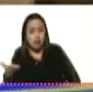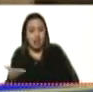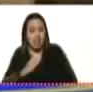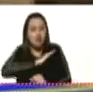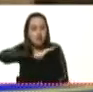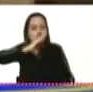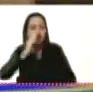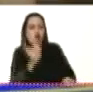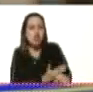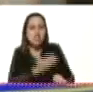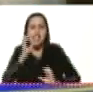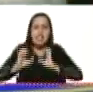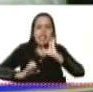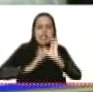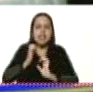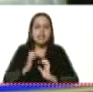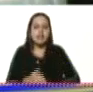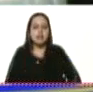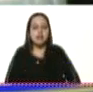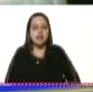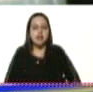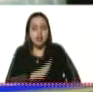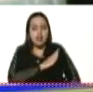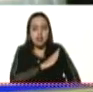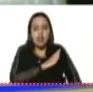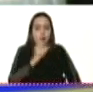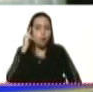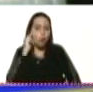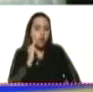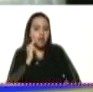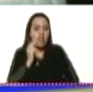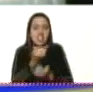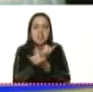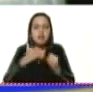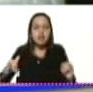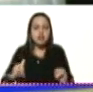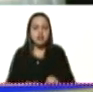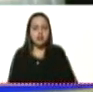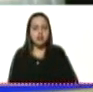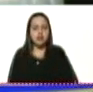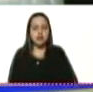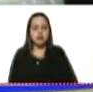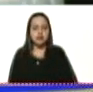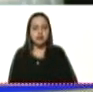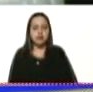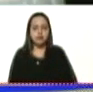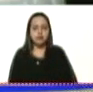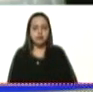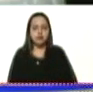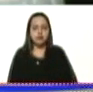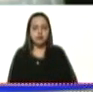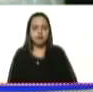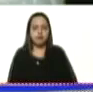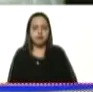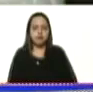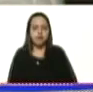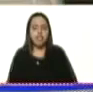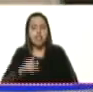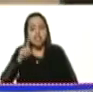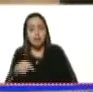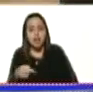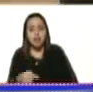que tenía, aquella energía sobrenatural, nuestro libertador y nuestra independencia. Y fue Juan Germán Roscio